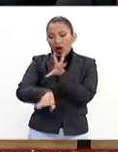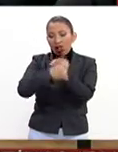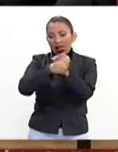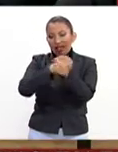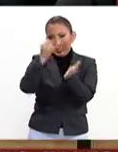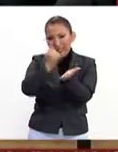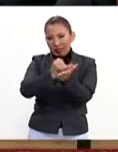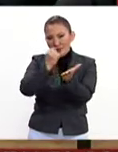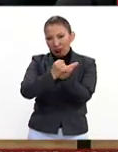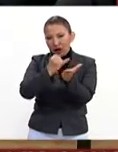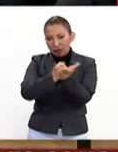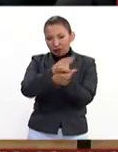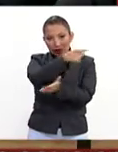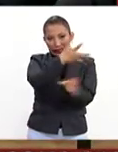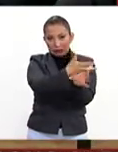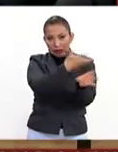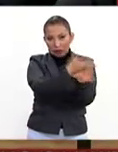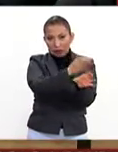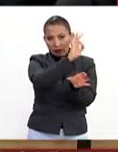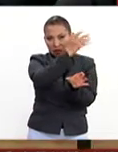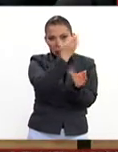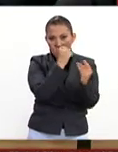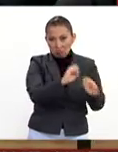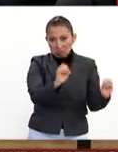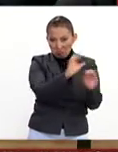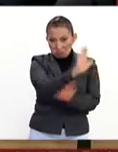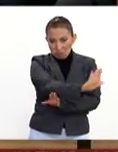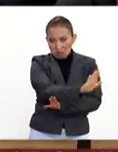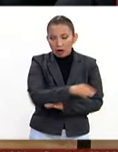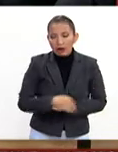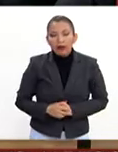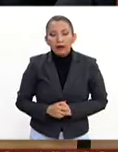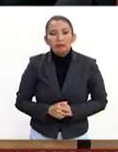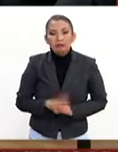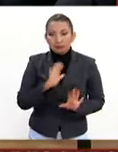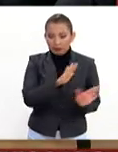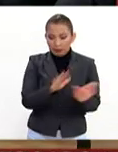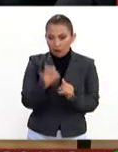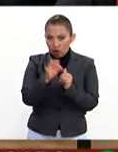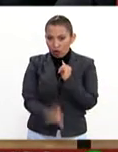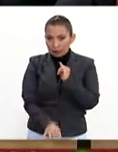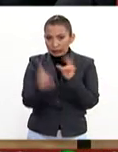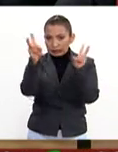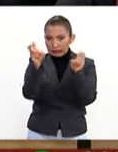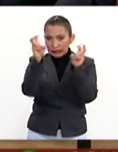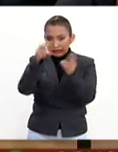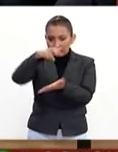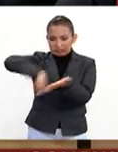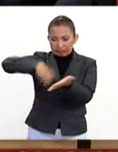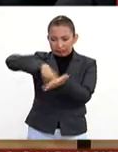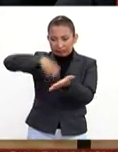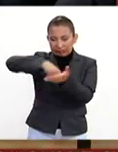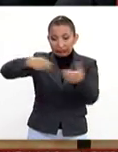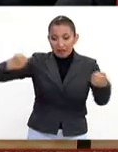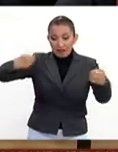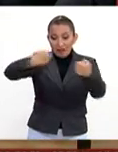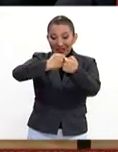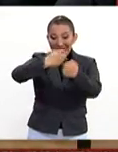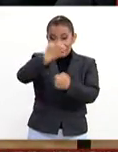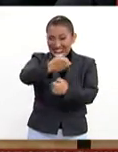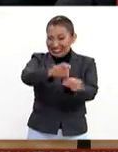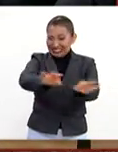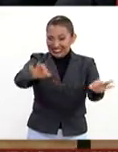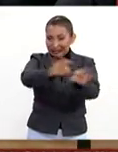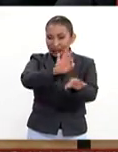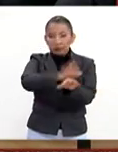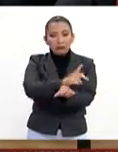que es un impuesto, por cierto, que en Estados Unidos a nivel federal no existe. Y por último está la cuestión del ajuste fronterizo, que es lo más